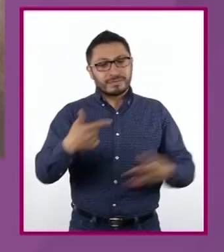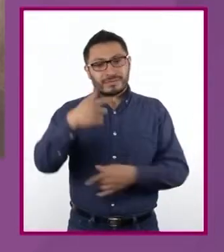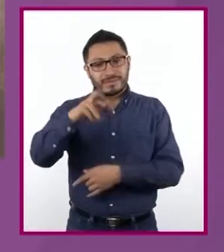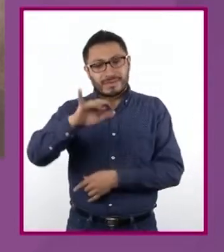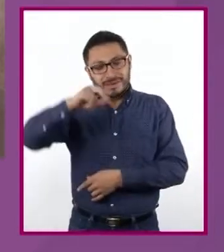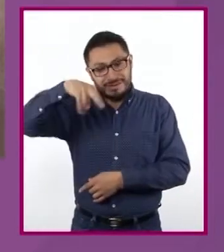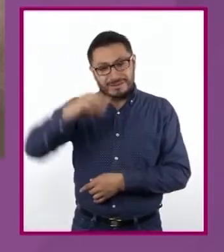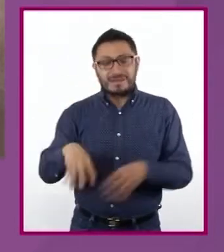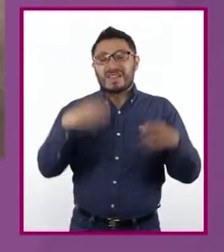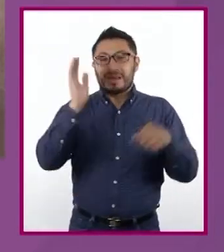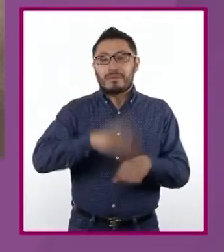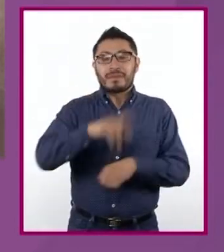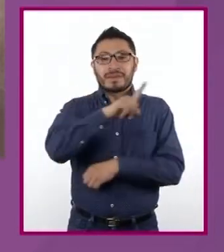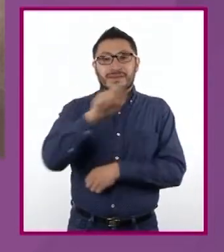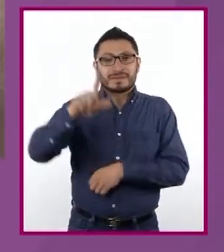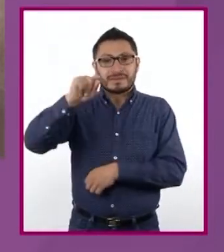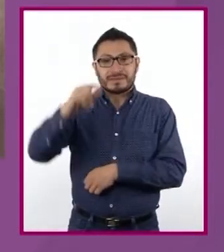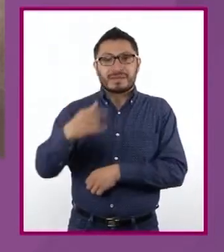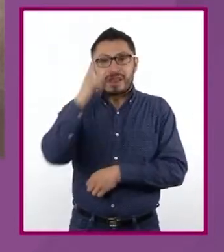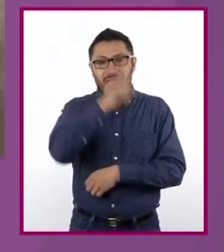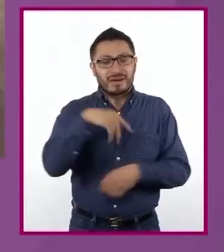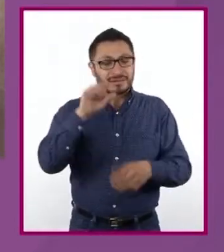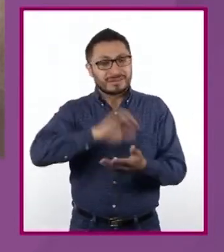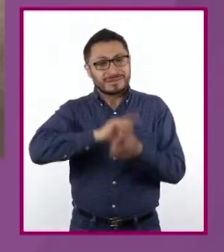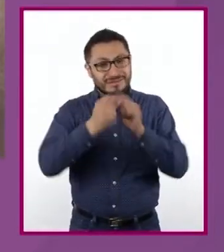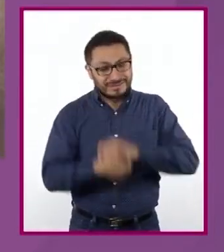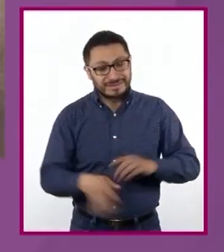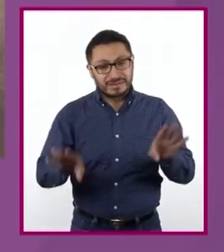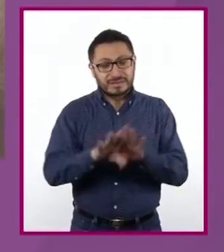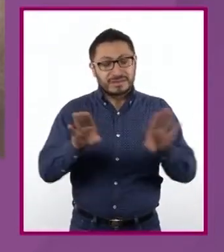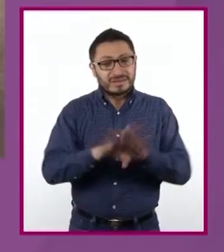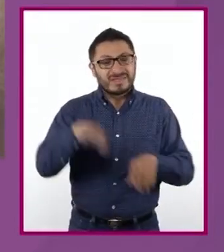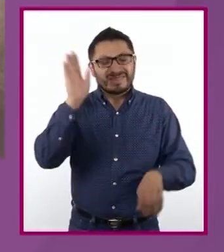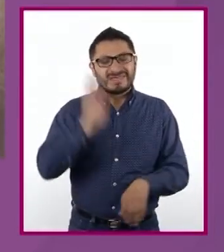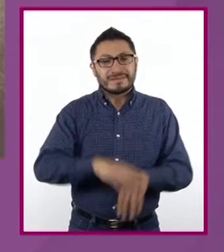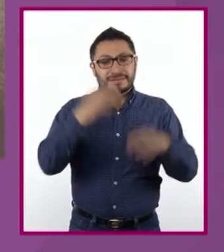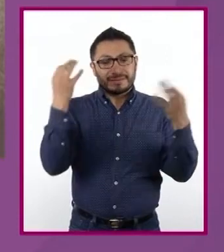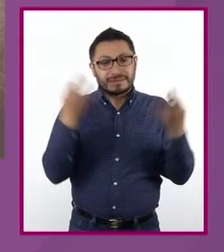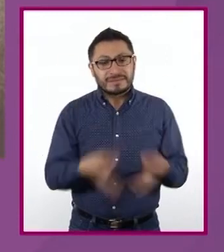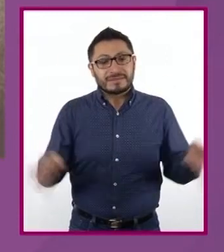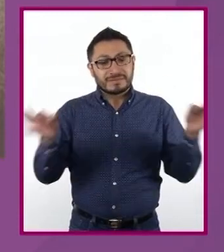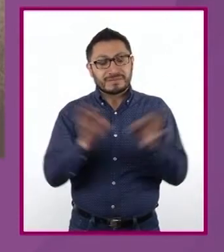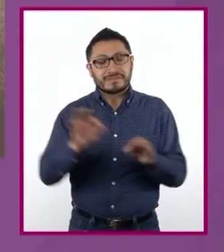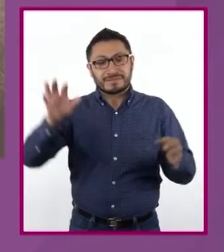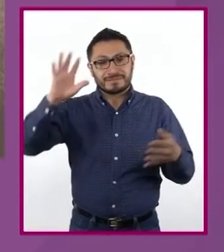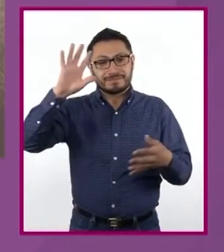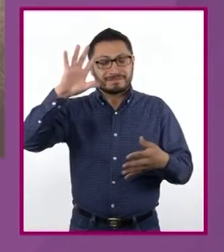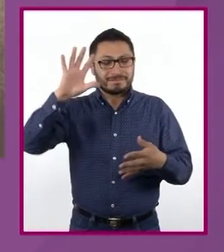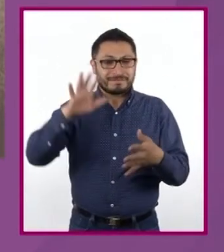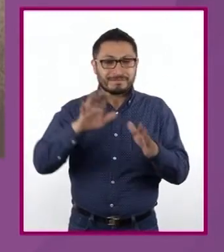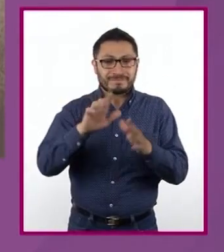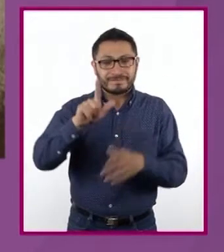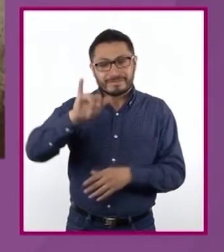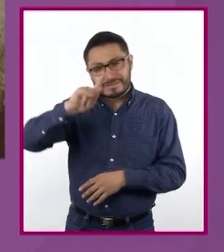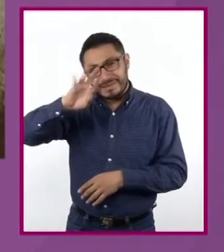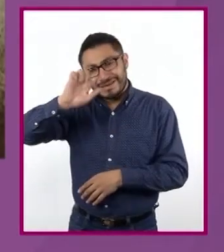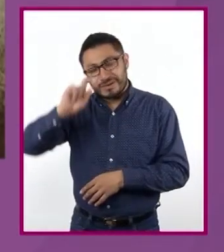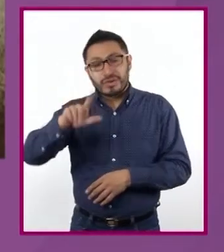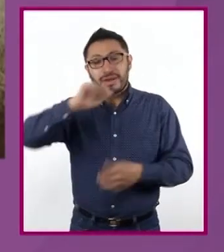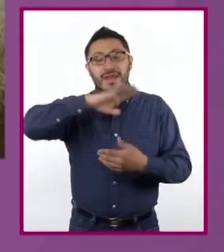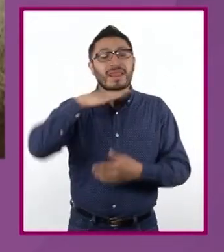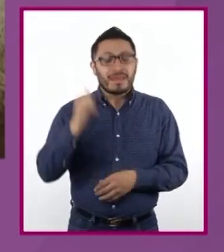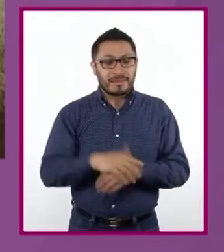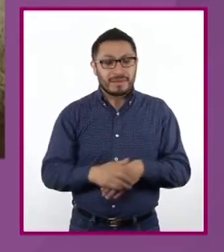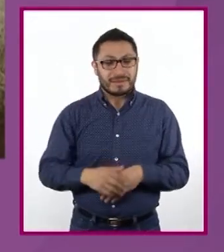se han traducido a más de 170 lenguas. Son considerados como la obra más influyente de la literatura alemana. Los